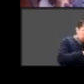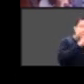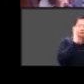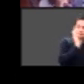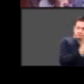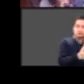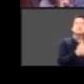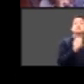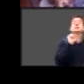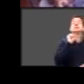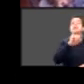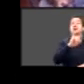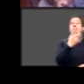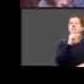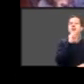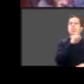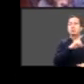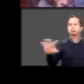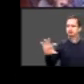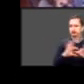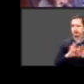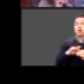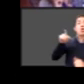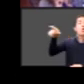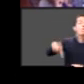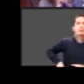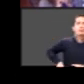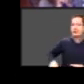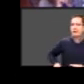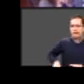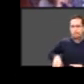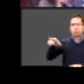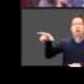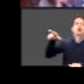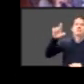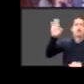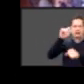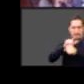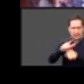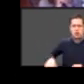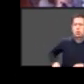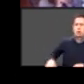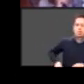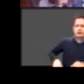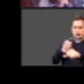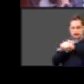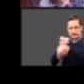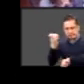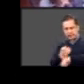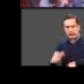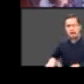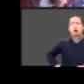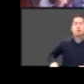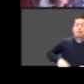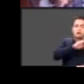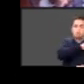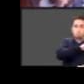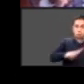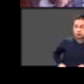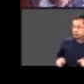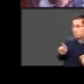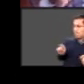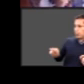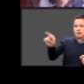cual desde el Estado desde el municipio todos los actores que participan en las atenciones e